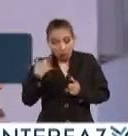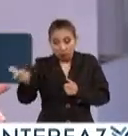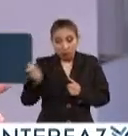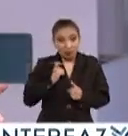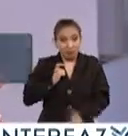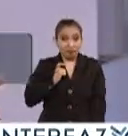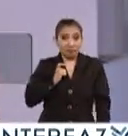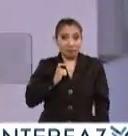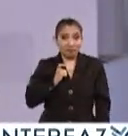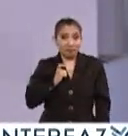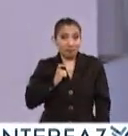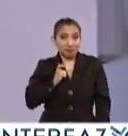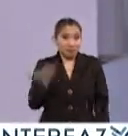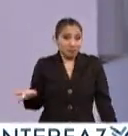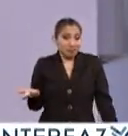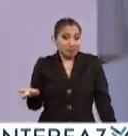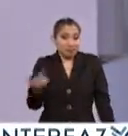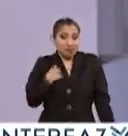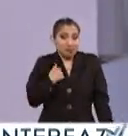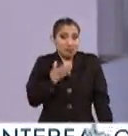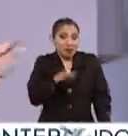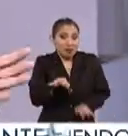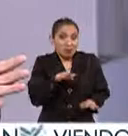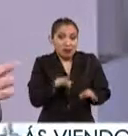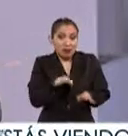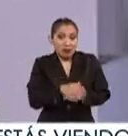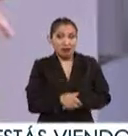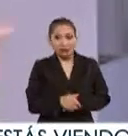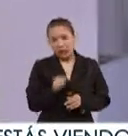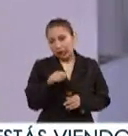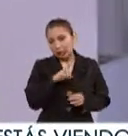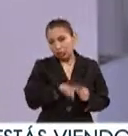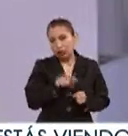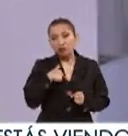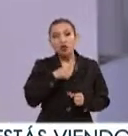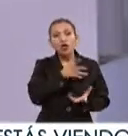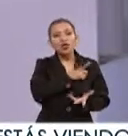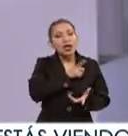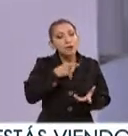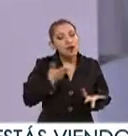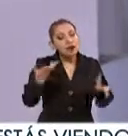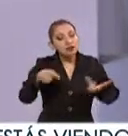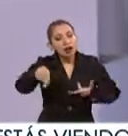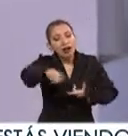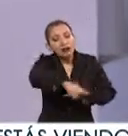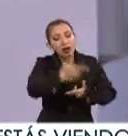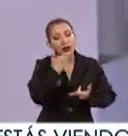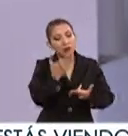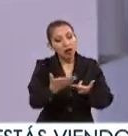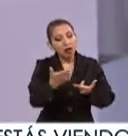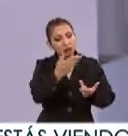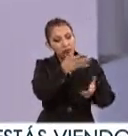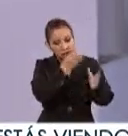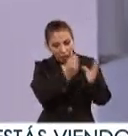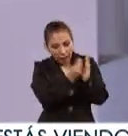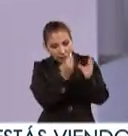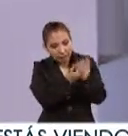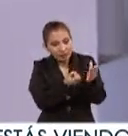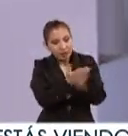pagando. Entonces, normalmente sí. Tengo que conseguir que salgan de cada hora de